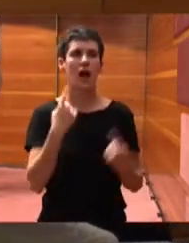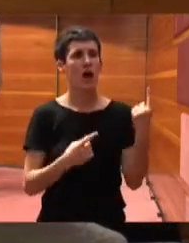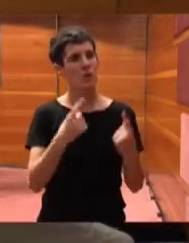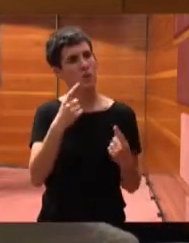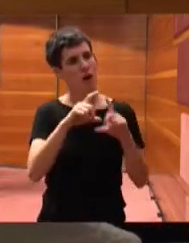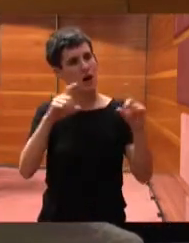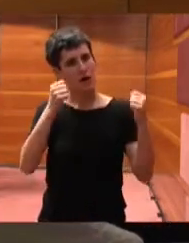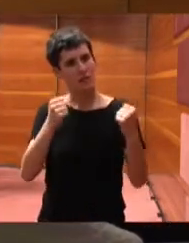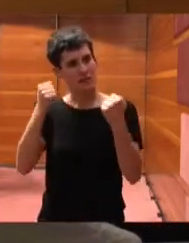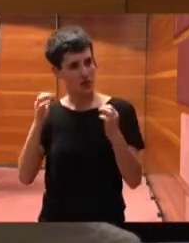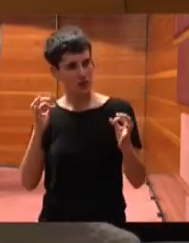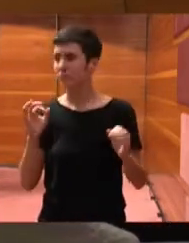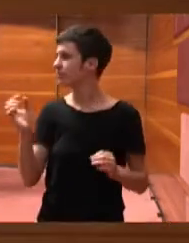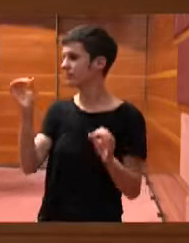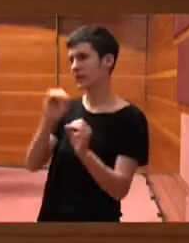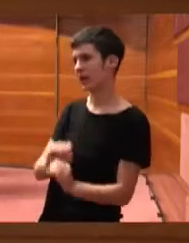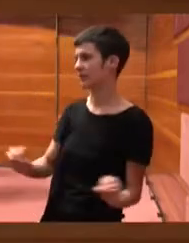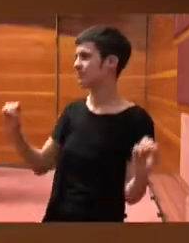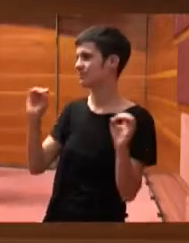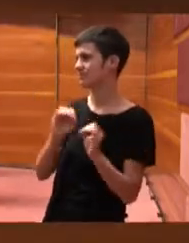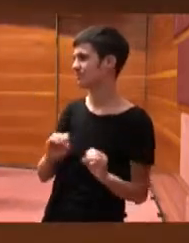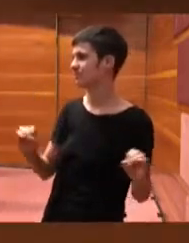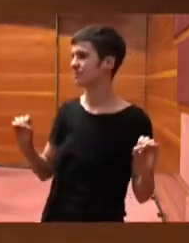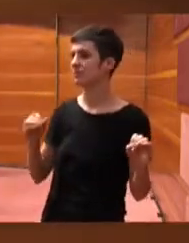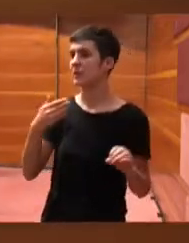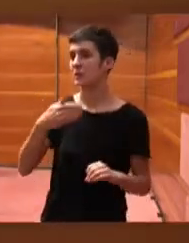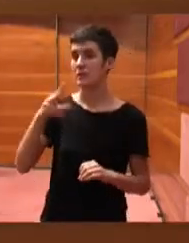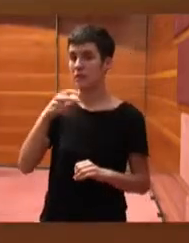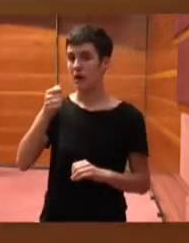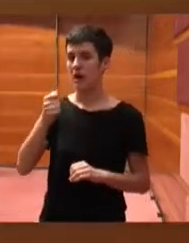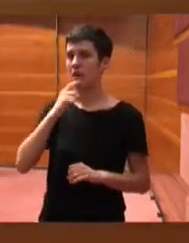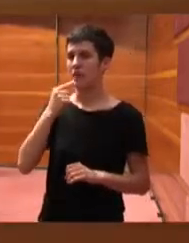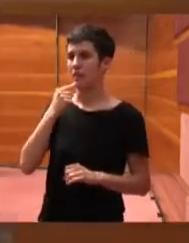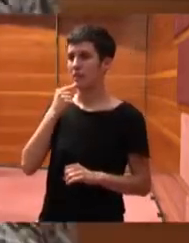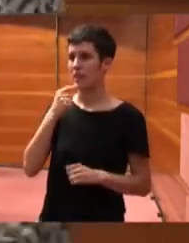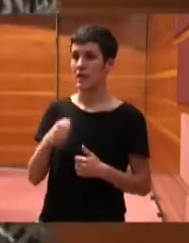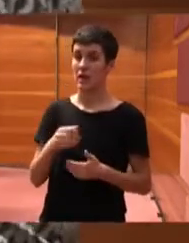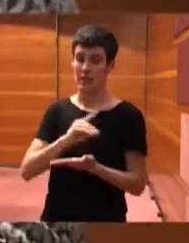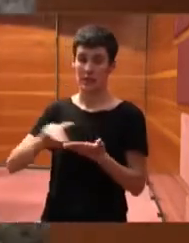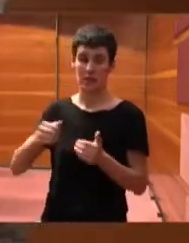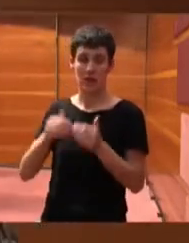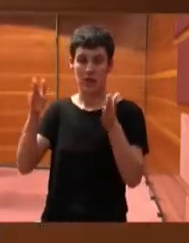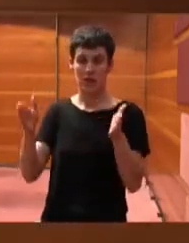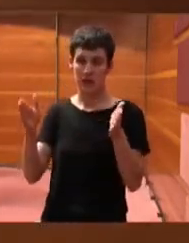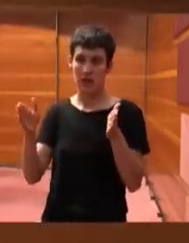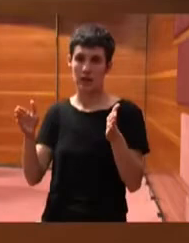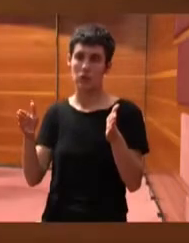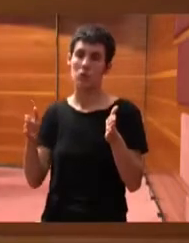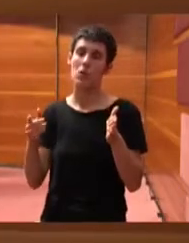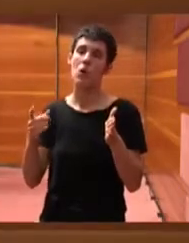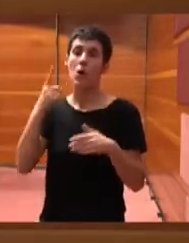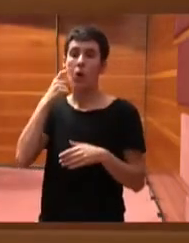que...? Nadie. No. Nada. Y al BBV nos ha vendido una moto de que abrían los datos de las transacciones